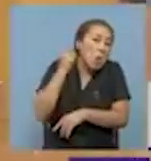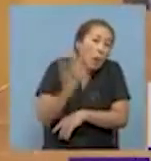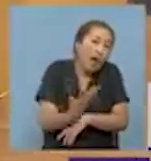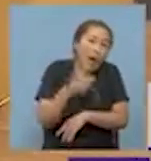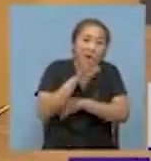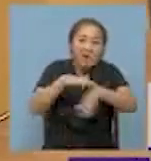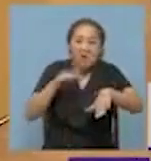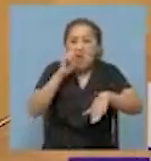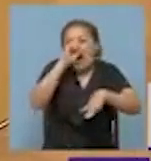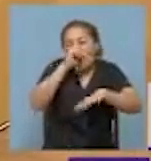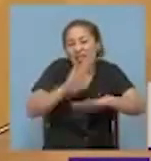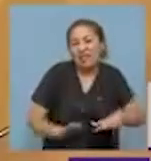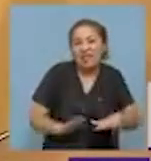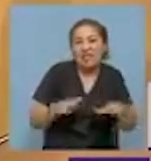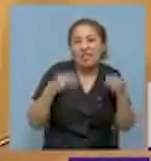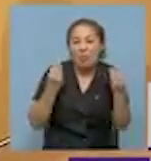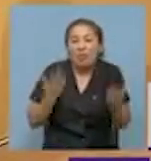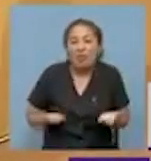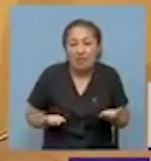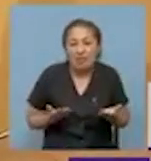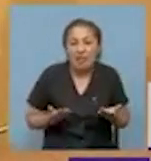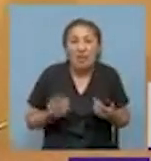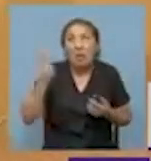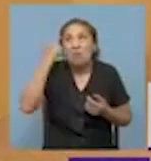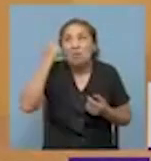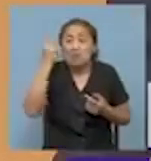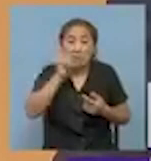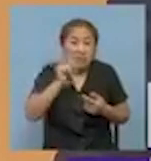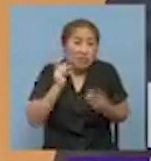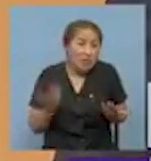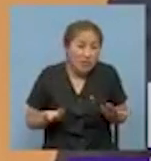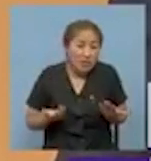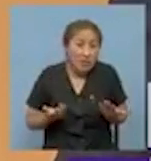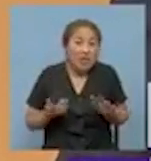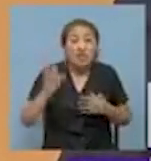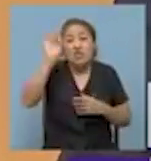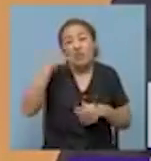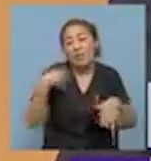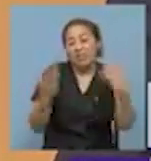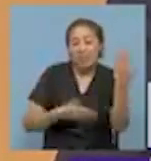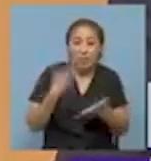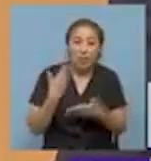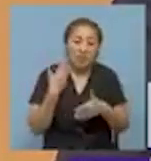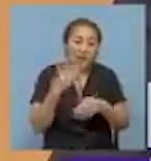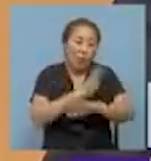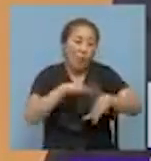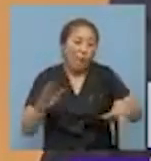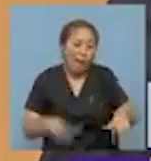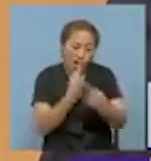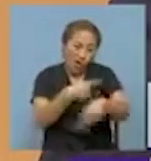primaria jardín este no está ni pensando en estas mini pensando piensa en hacer deporte en jugar con sus juguetes